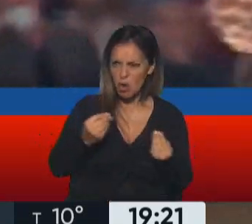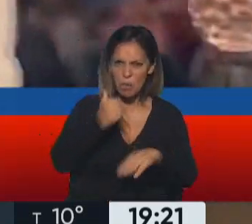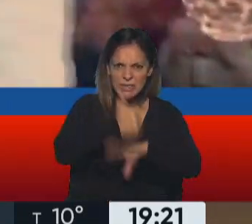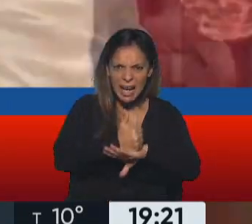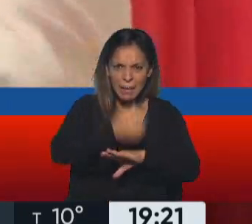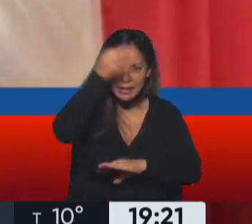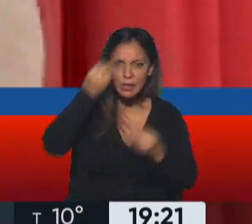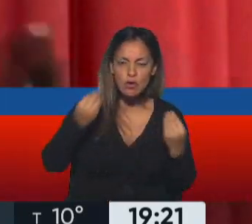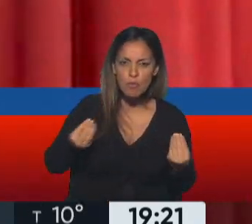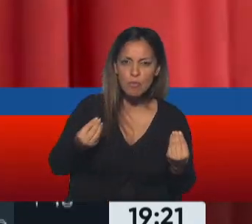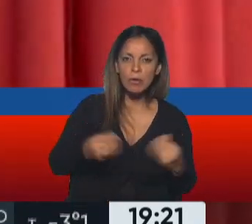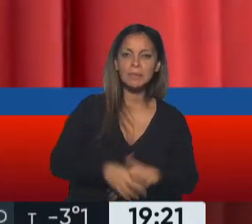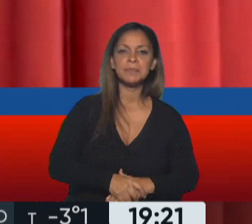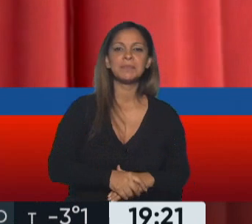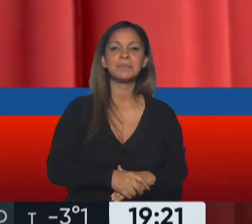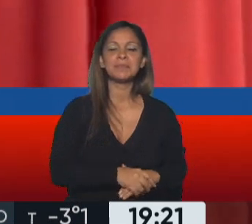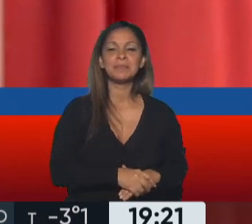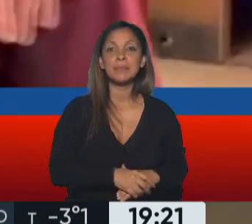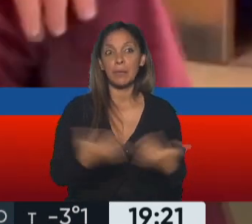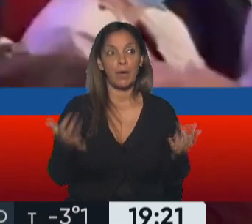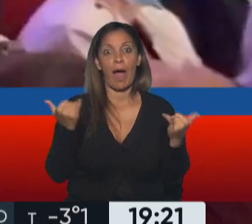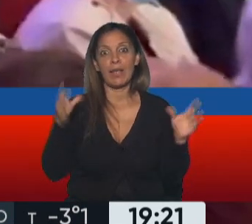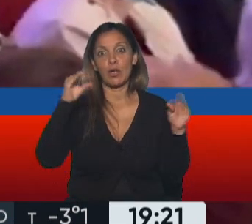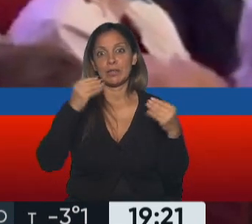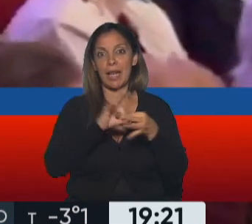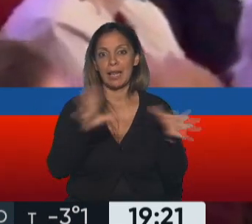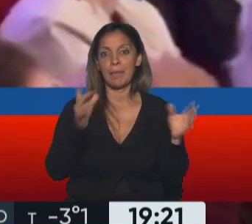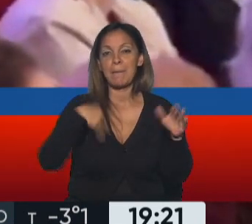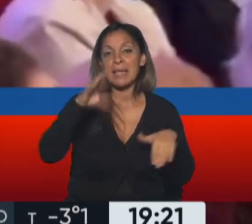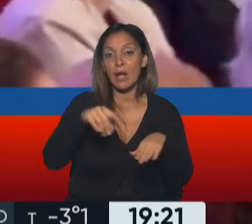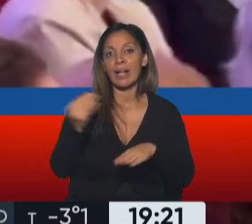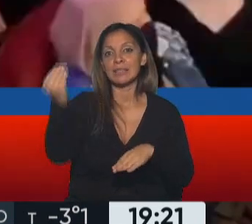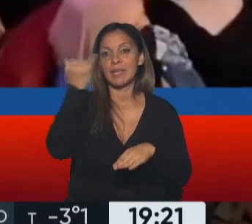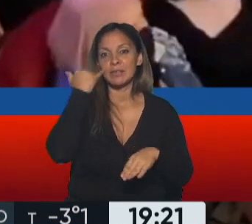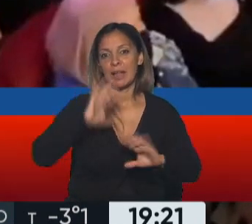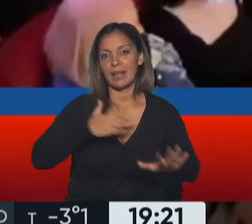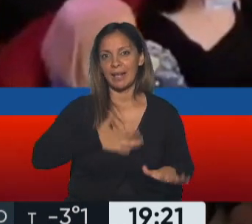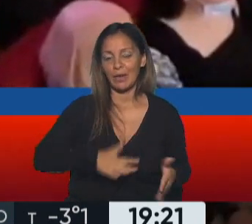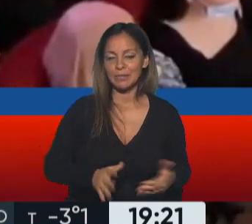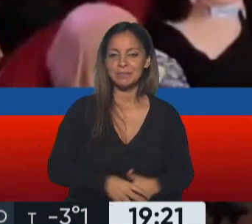ocurre que tienen noches libres y más ahora clasificado. Demasiado.